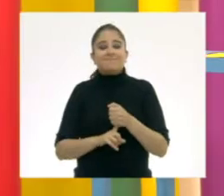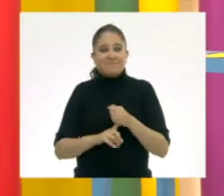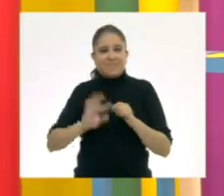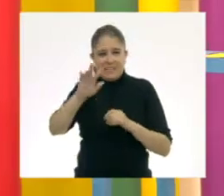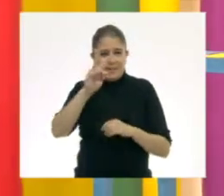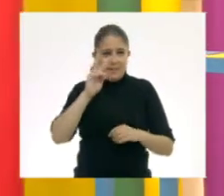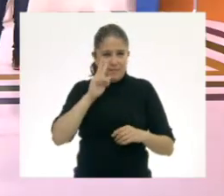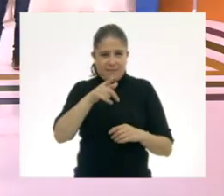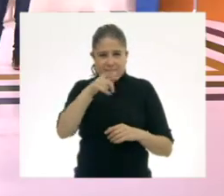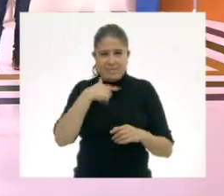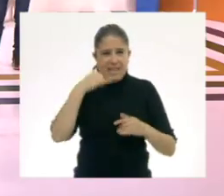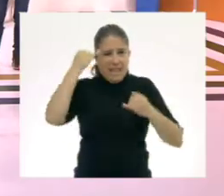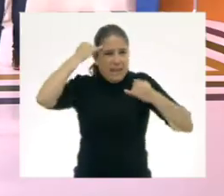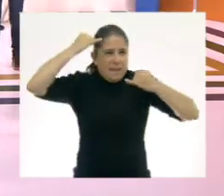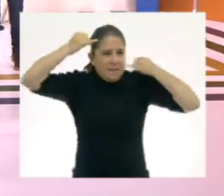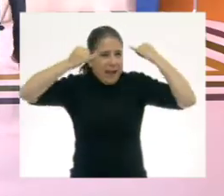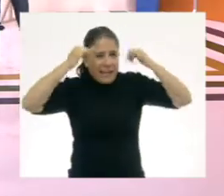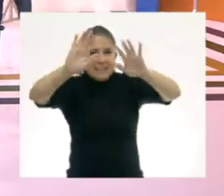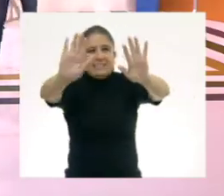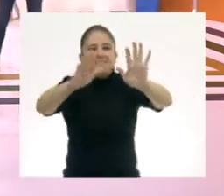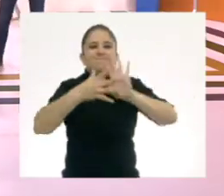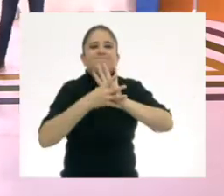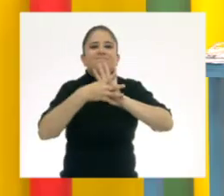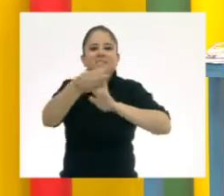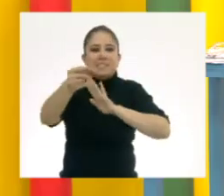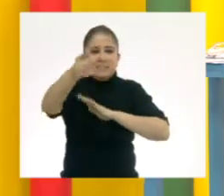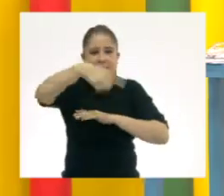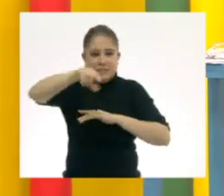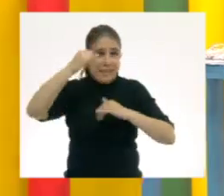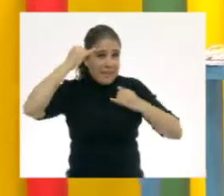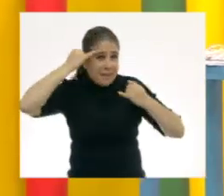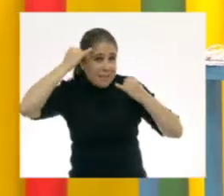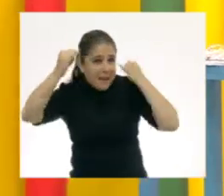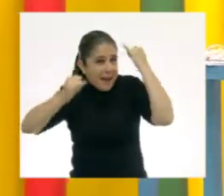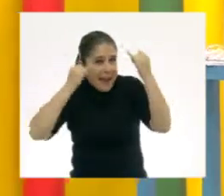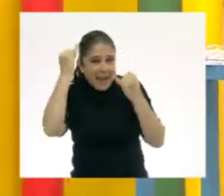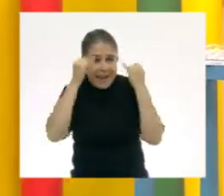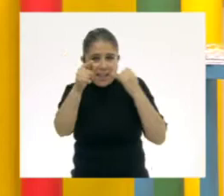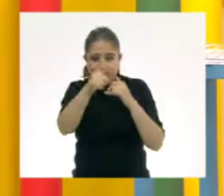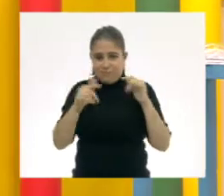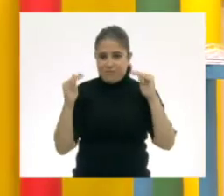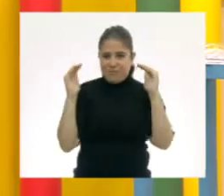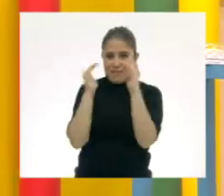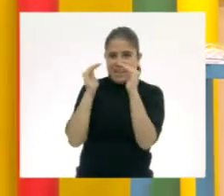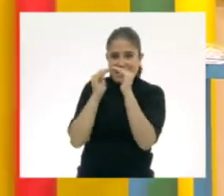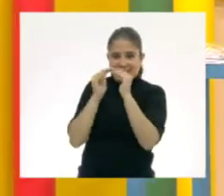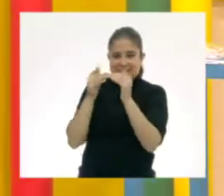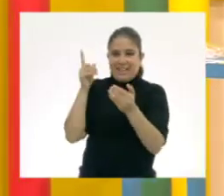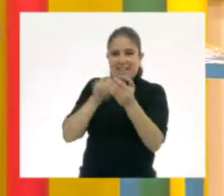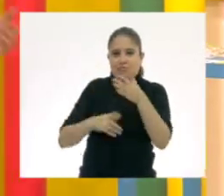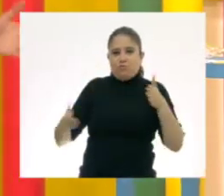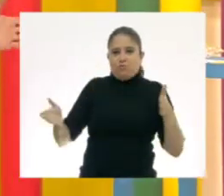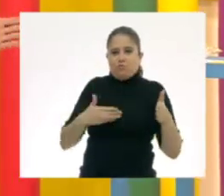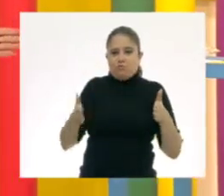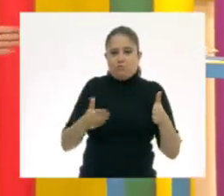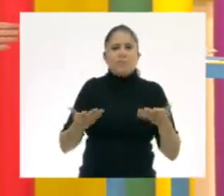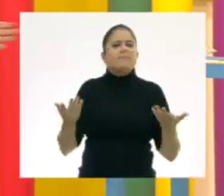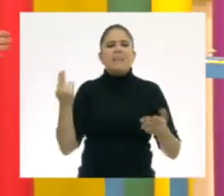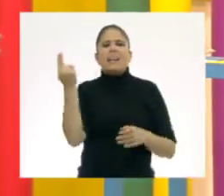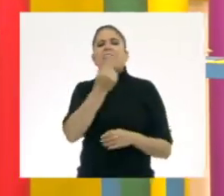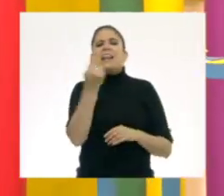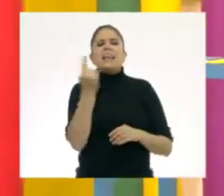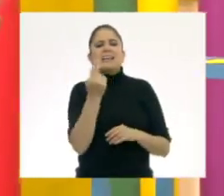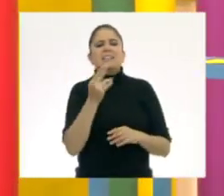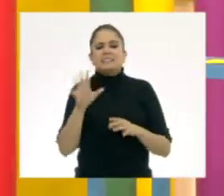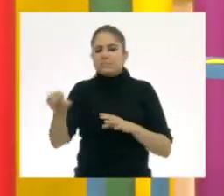vamos a ver, vamos a nuestra cocina. Imagina, y chicos, niños, imagínense en su casa que están en la cocina. Muy bien. ¿Qué necesitamos,